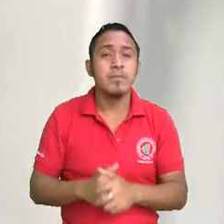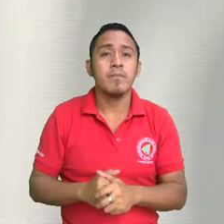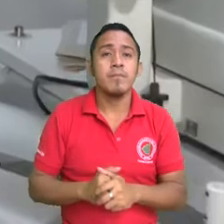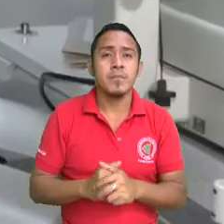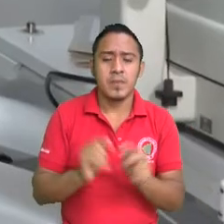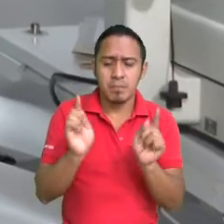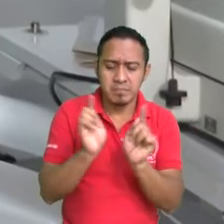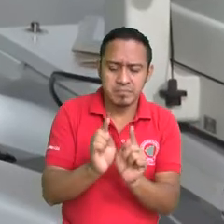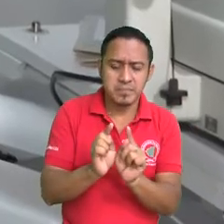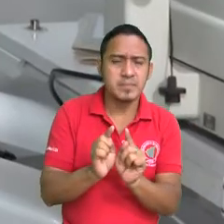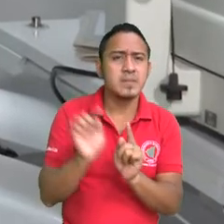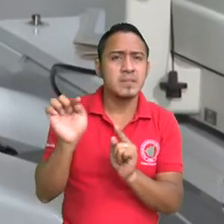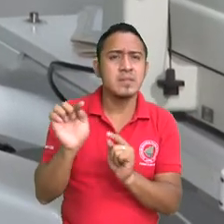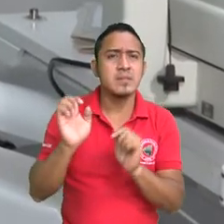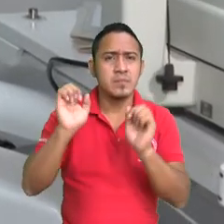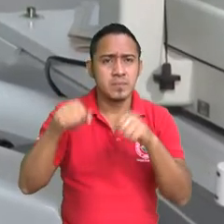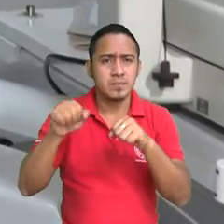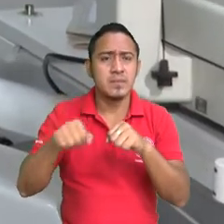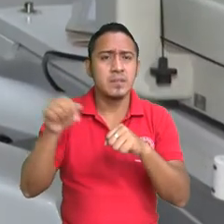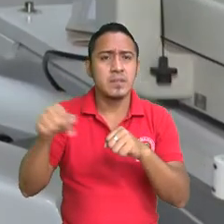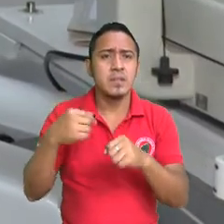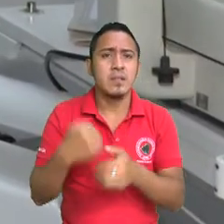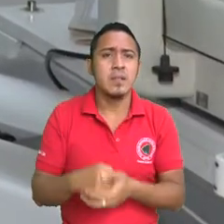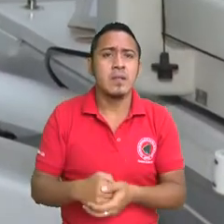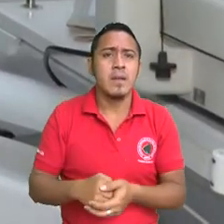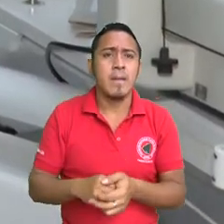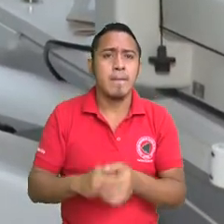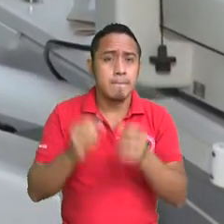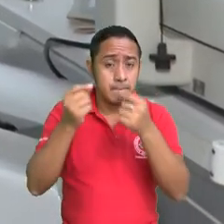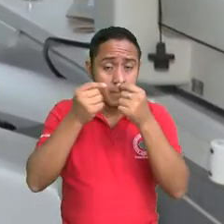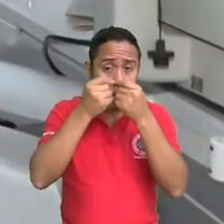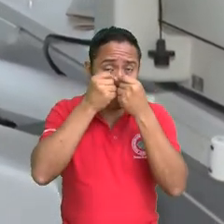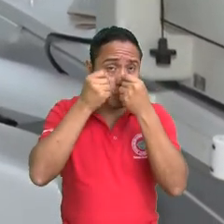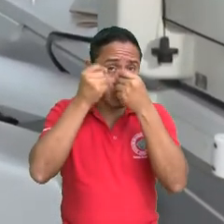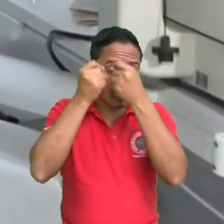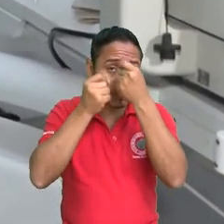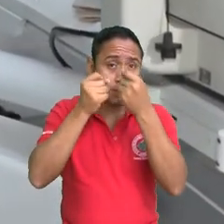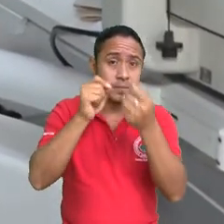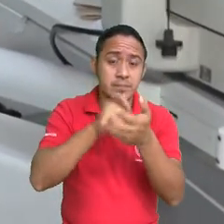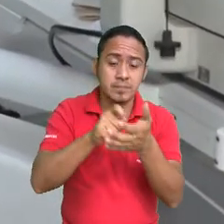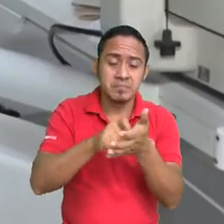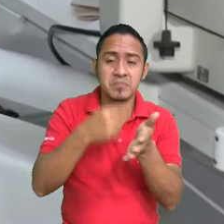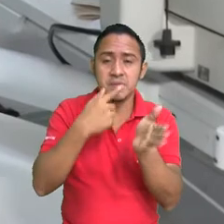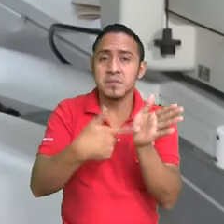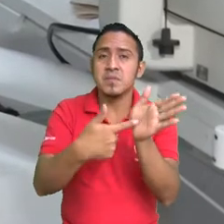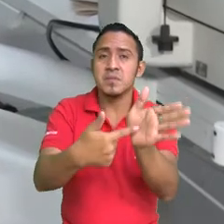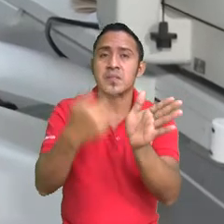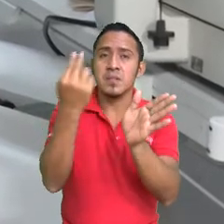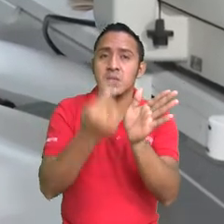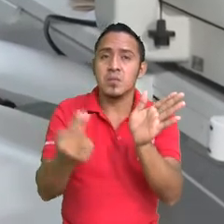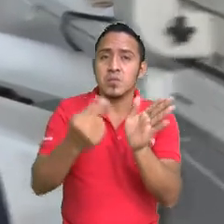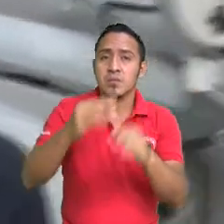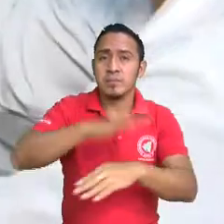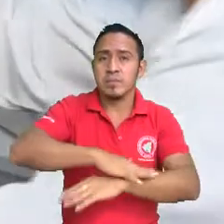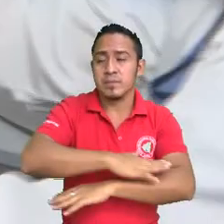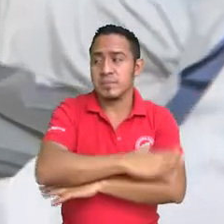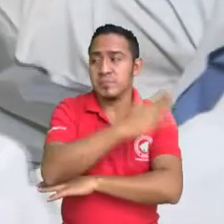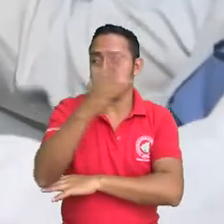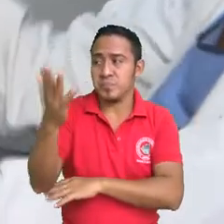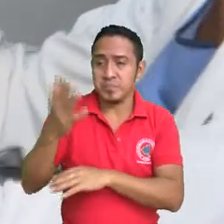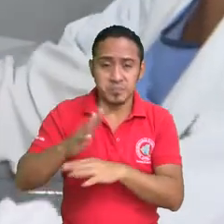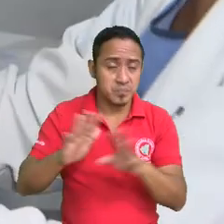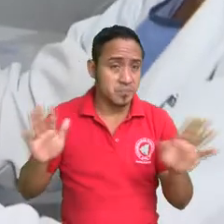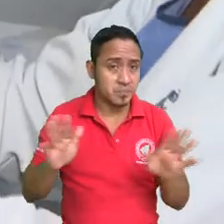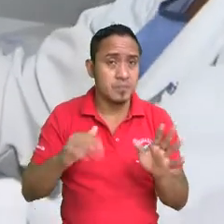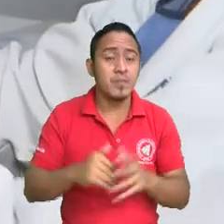son pequeñas, ellos están capacitados para hacer estas medidas, los optómetras, y dan la recomendación de uso permanente o no uso